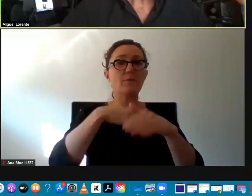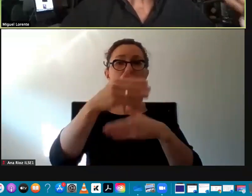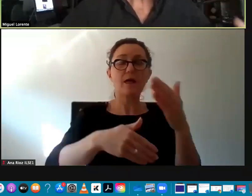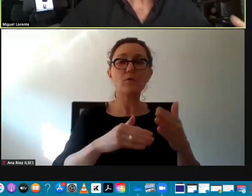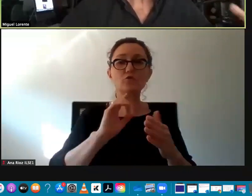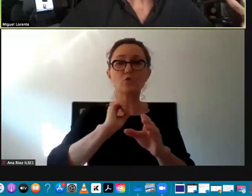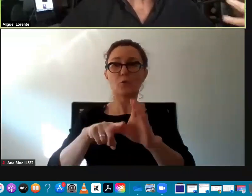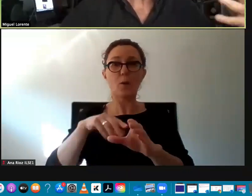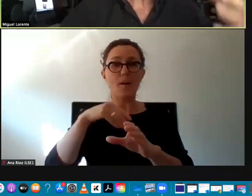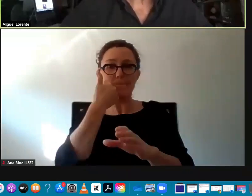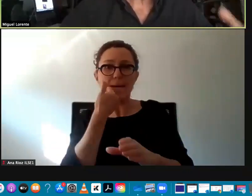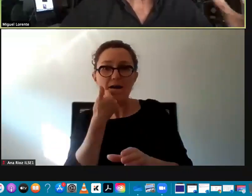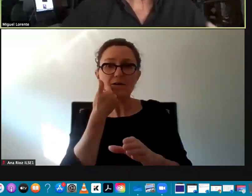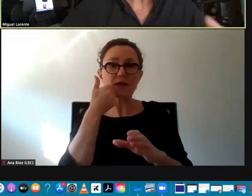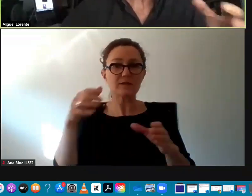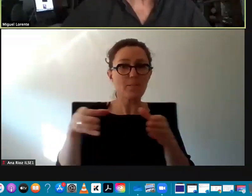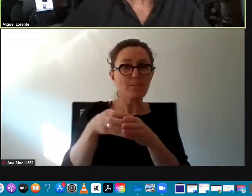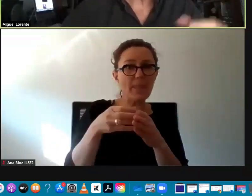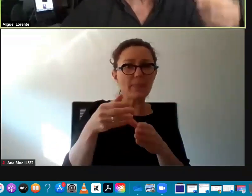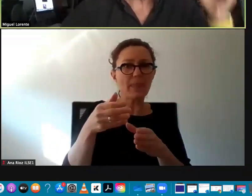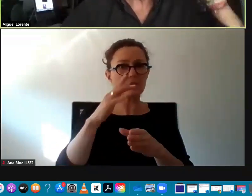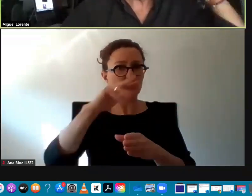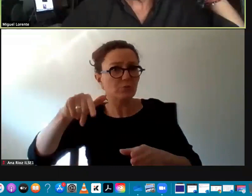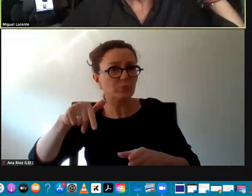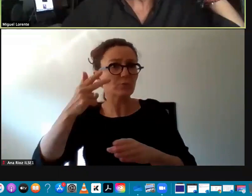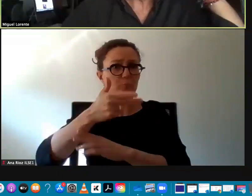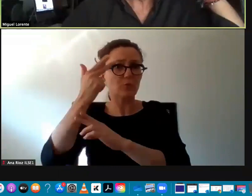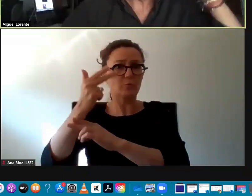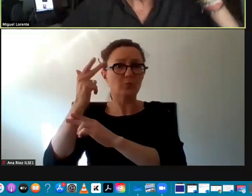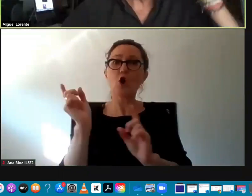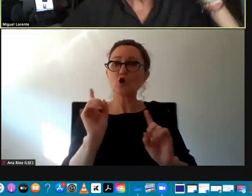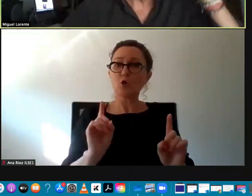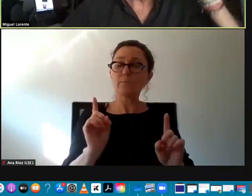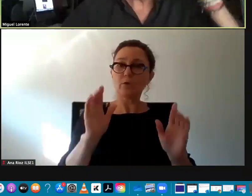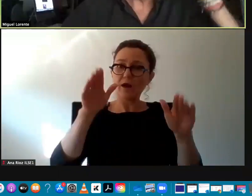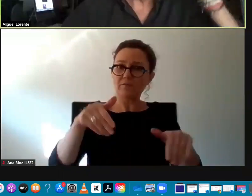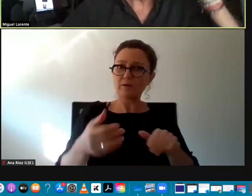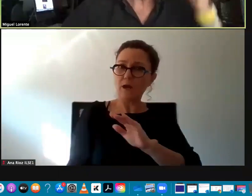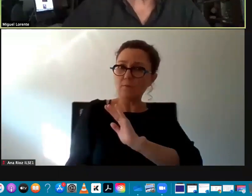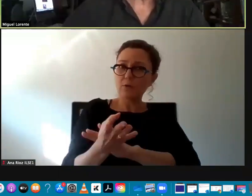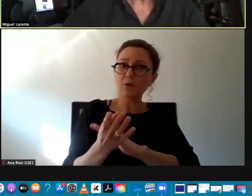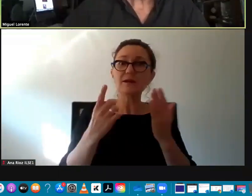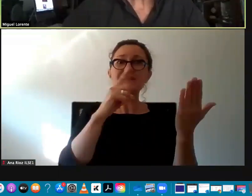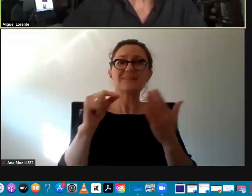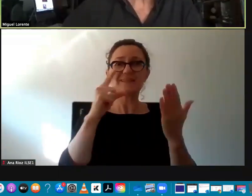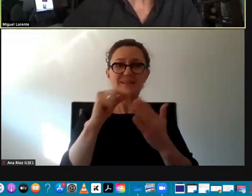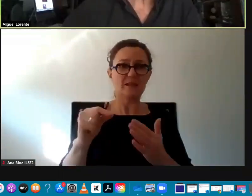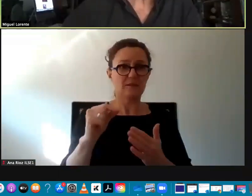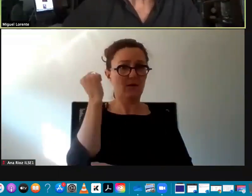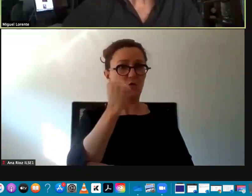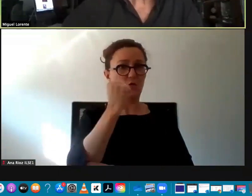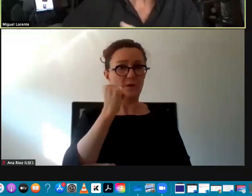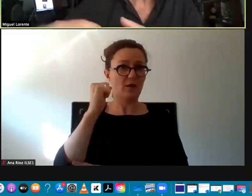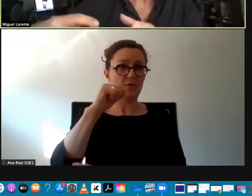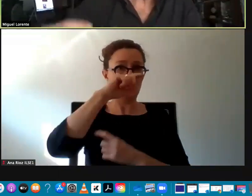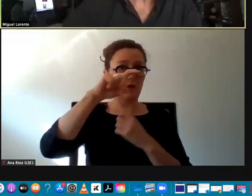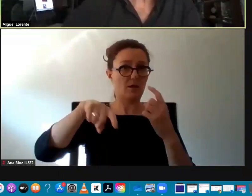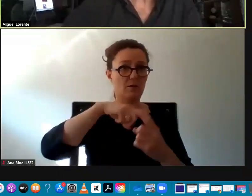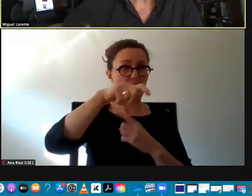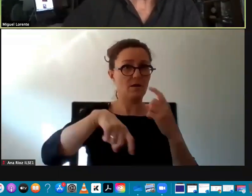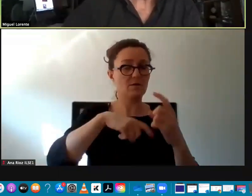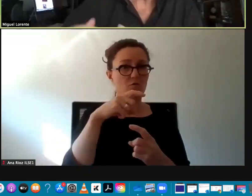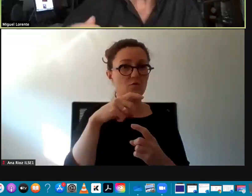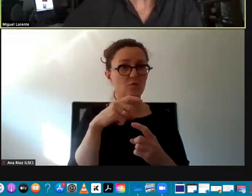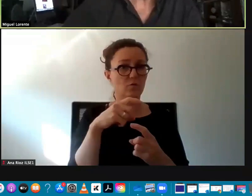En cambio, somos capaces de generar 60 homicidios nuevos cada año, llevando a cabo